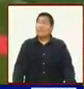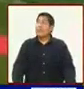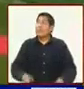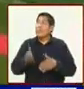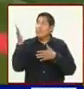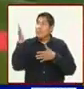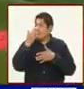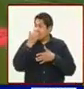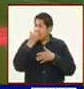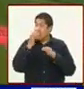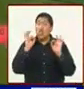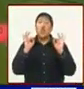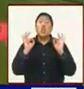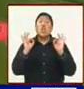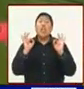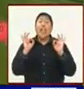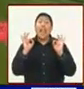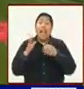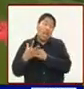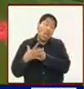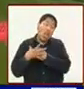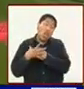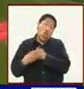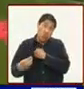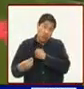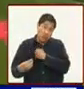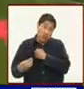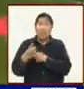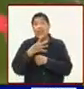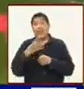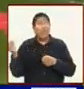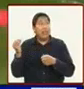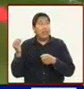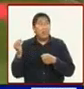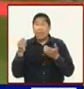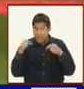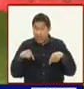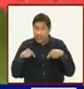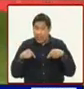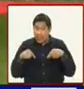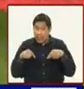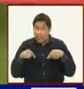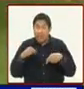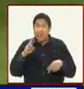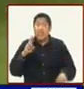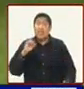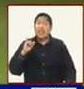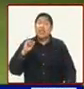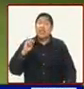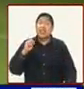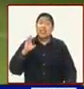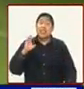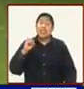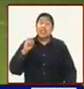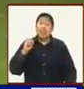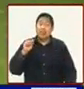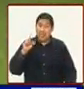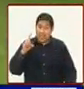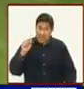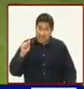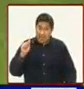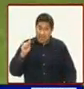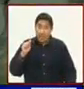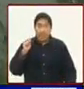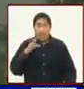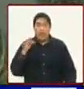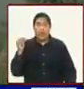Esculpida de la hoja original por Juan Bustillo, y por supuesto está aquí en la Rinconada, en el museo, y esto ha sido